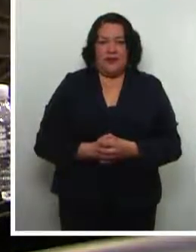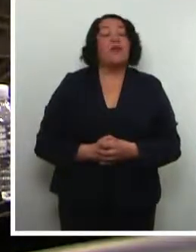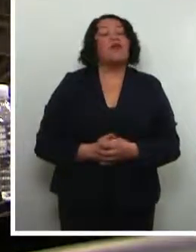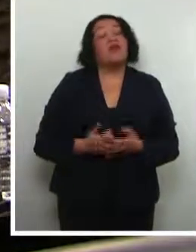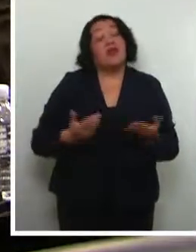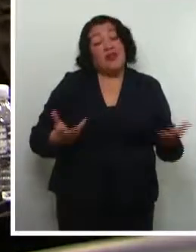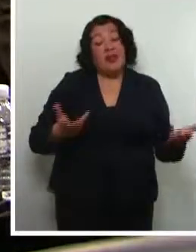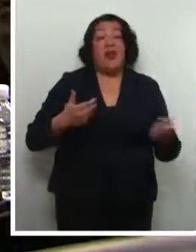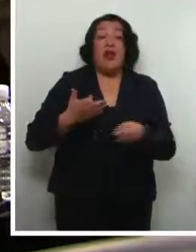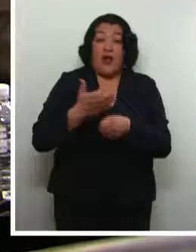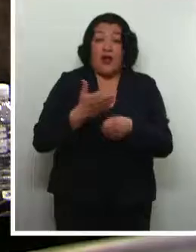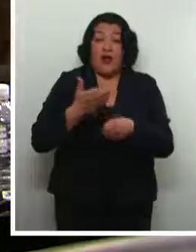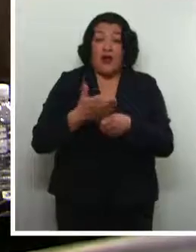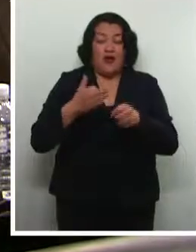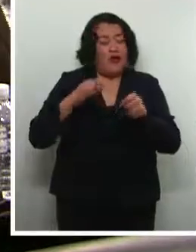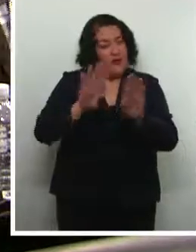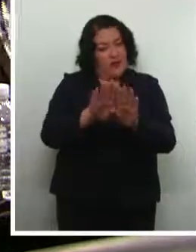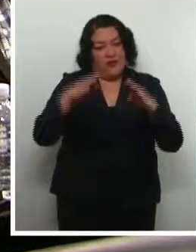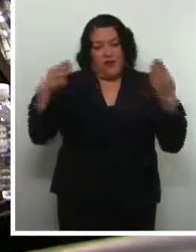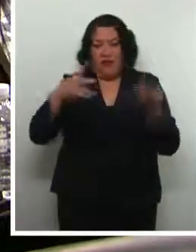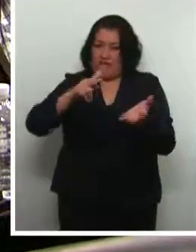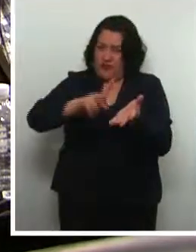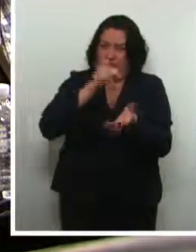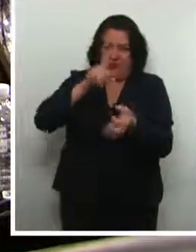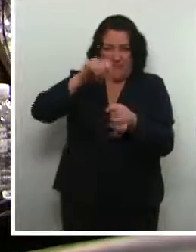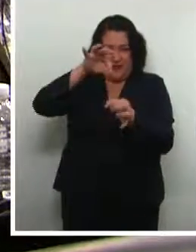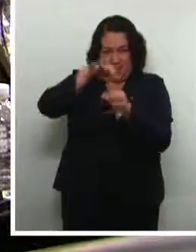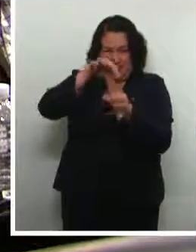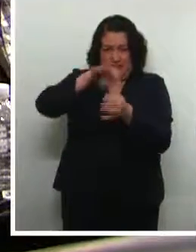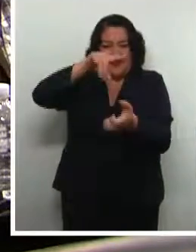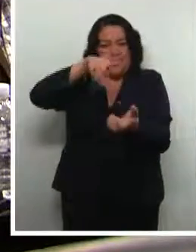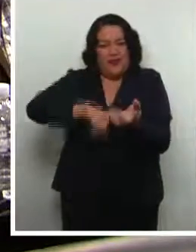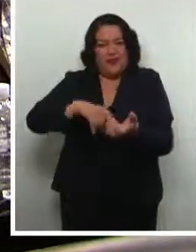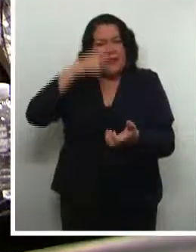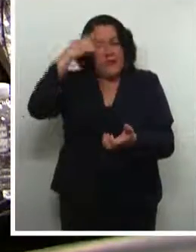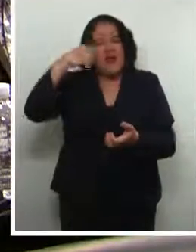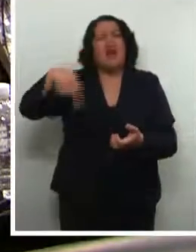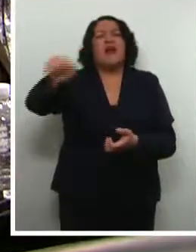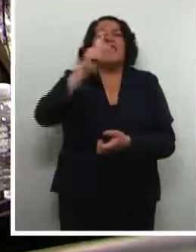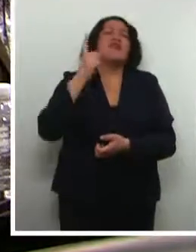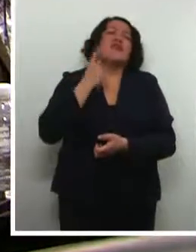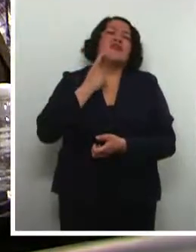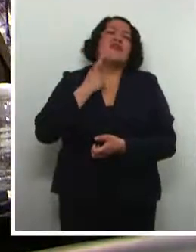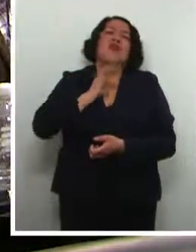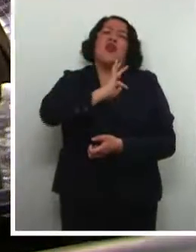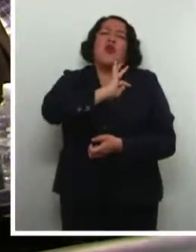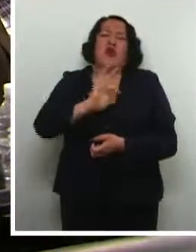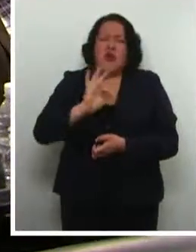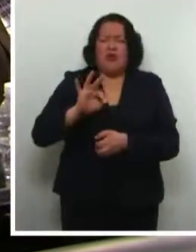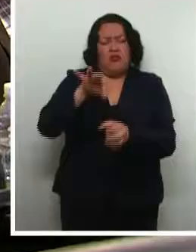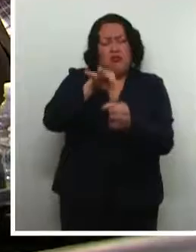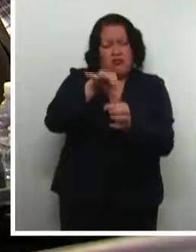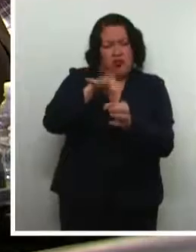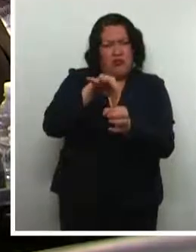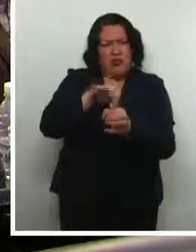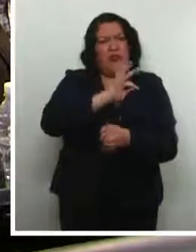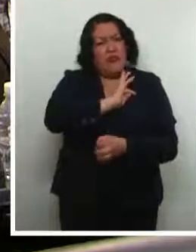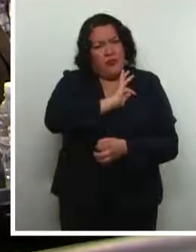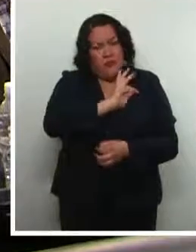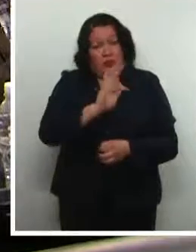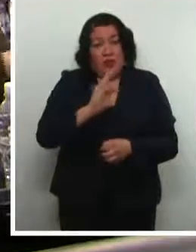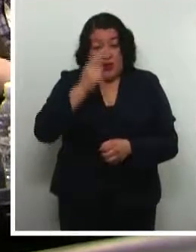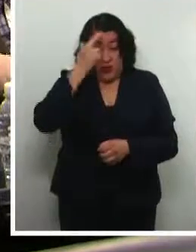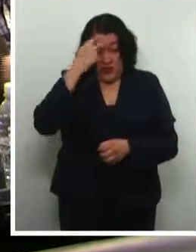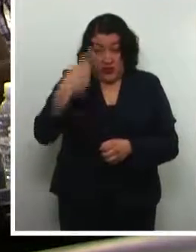Bueno, pues en este momento se abre este tablero electrónico para que los legisladores emitan su voto correspondiente a